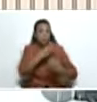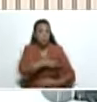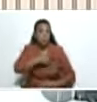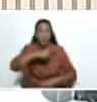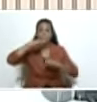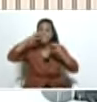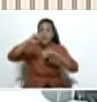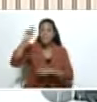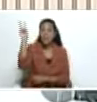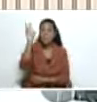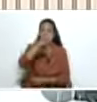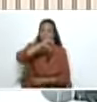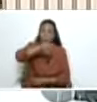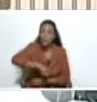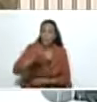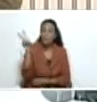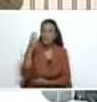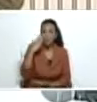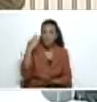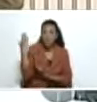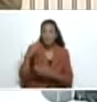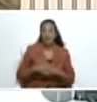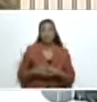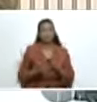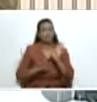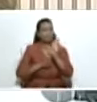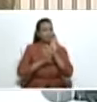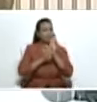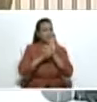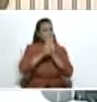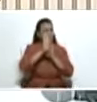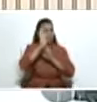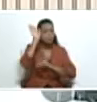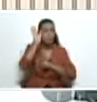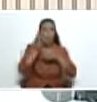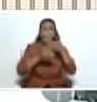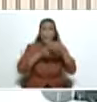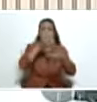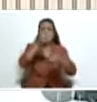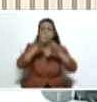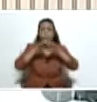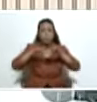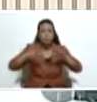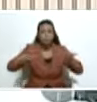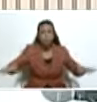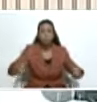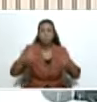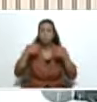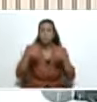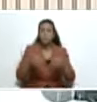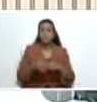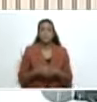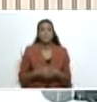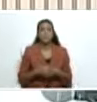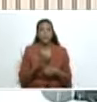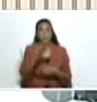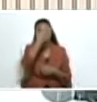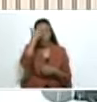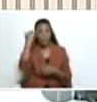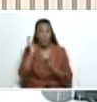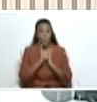¡Viva Venezuela, mi patria querida! Que va, mira, se va desplegando bello. Tenemos, no se les